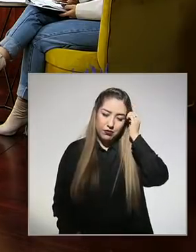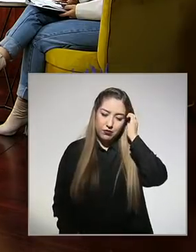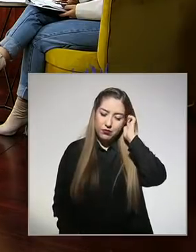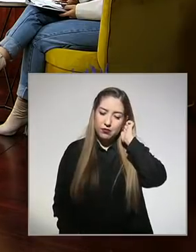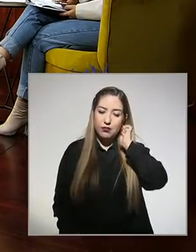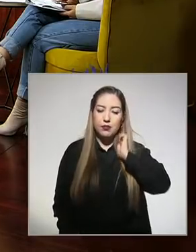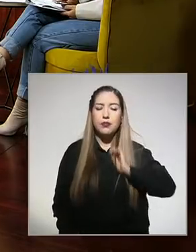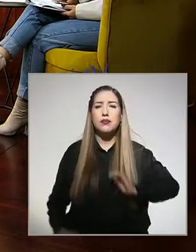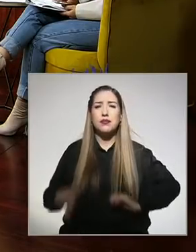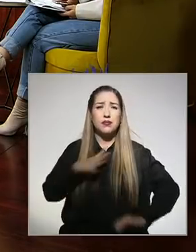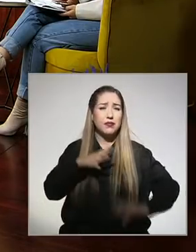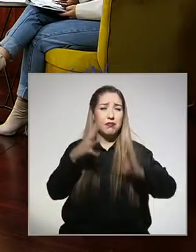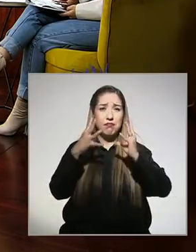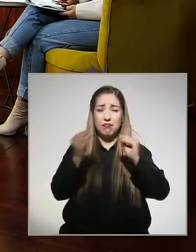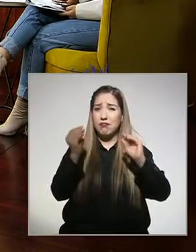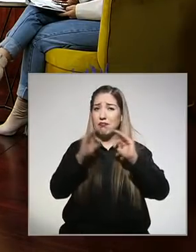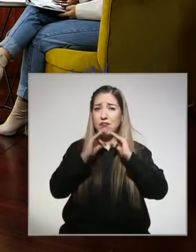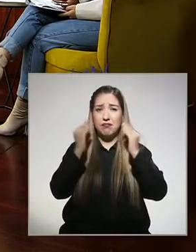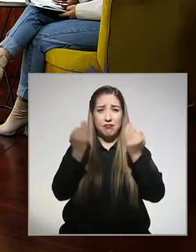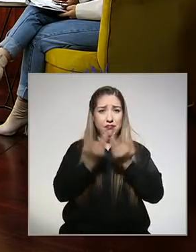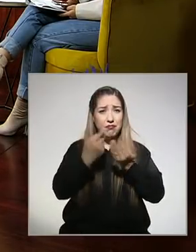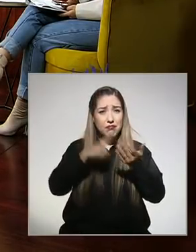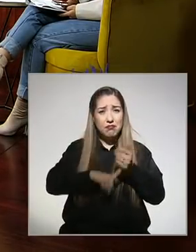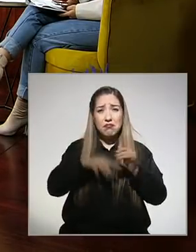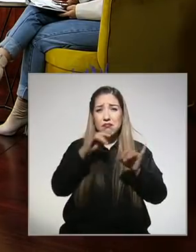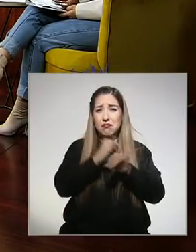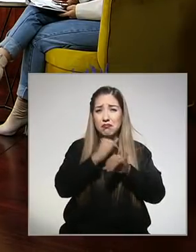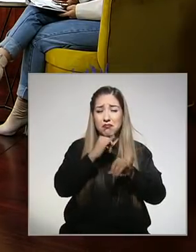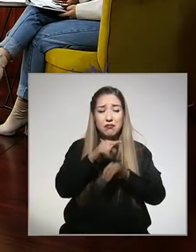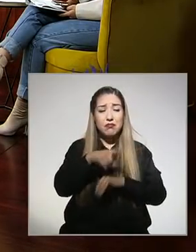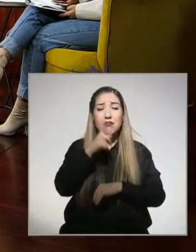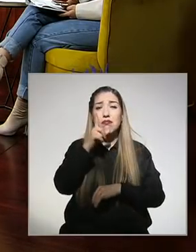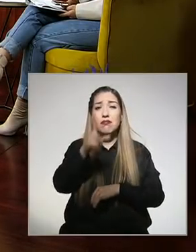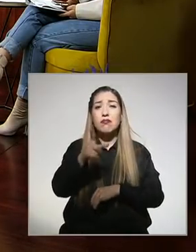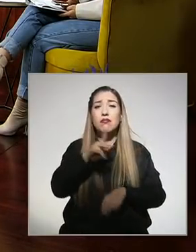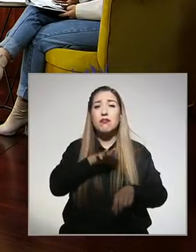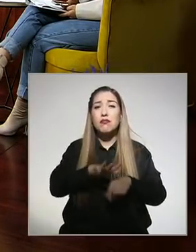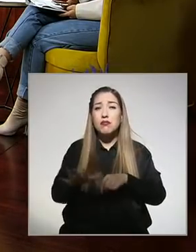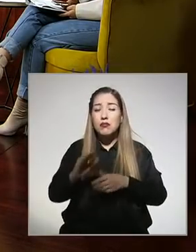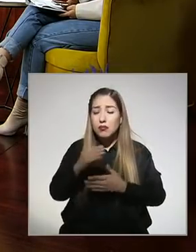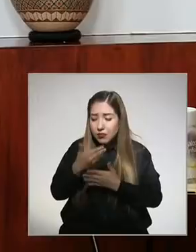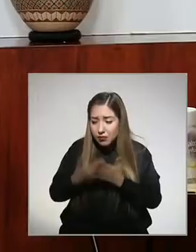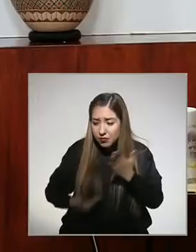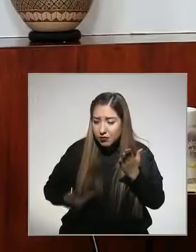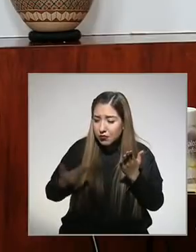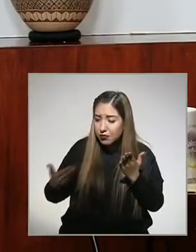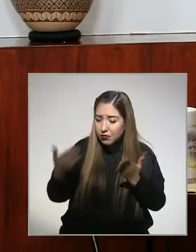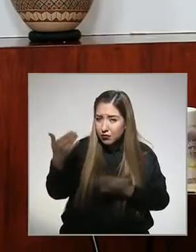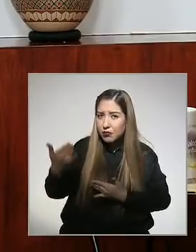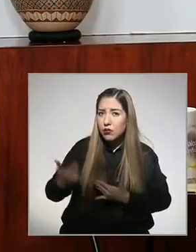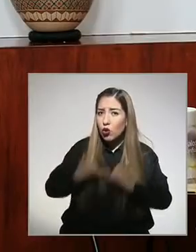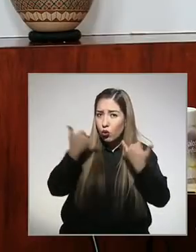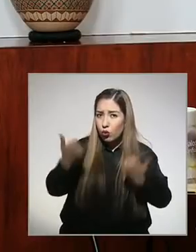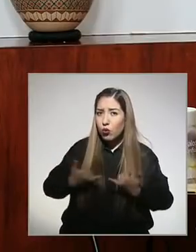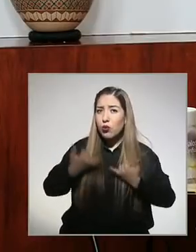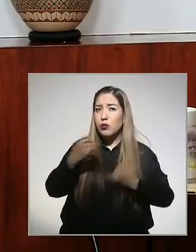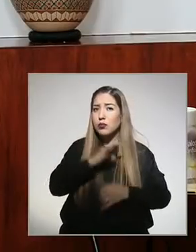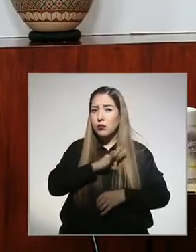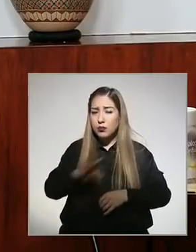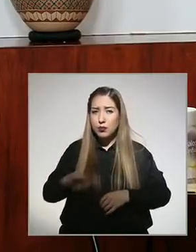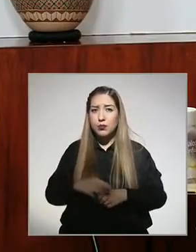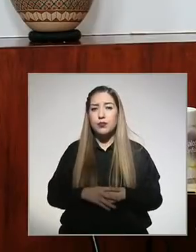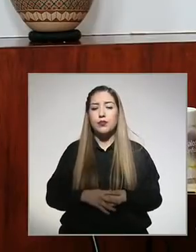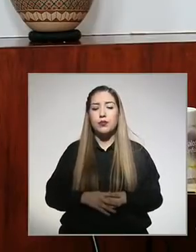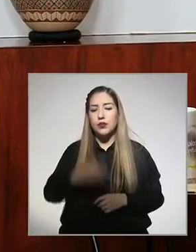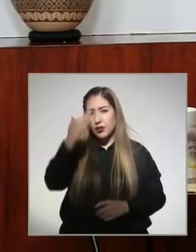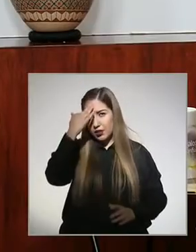muchas alternativas, páginas en internet que te dicen qué tipo de contrato se puede hacer con un adolescente, qué tipo de acuerdos, límites